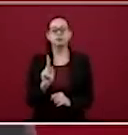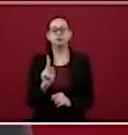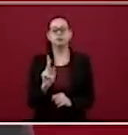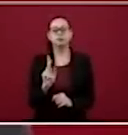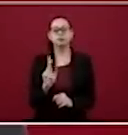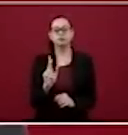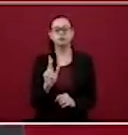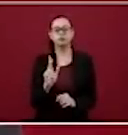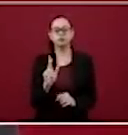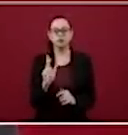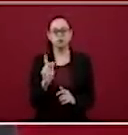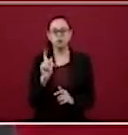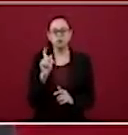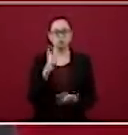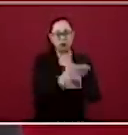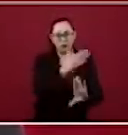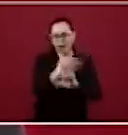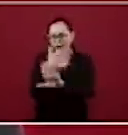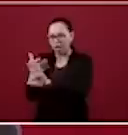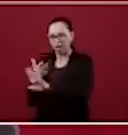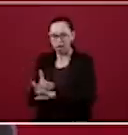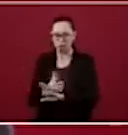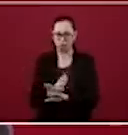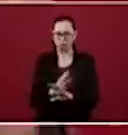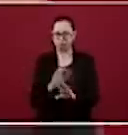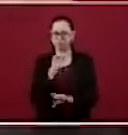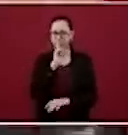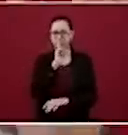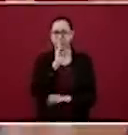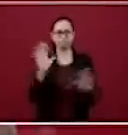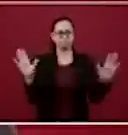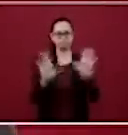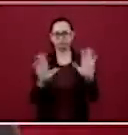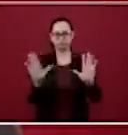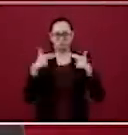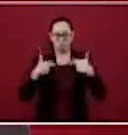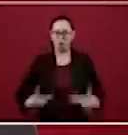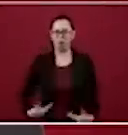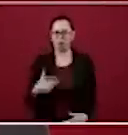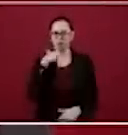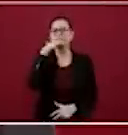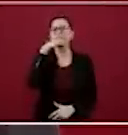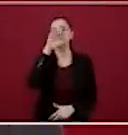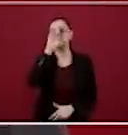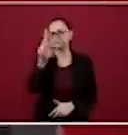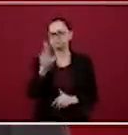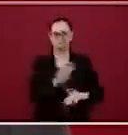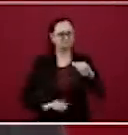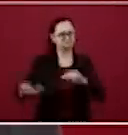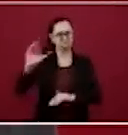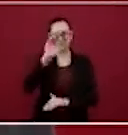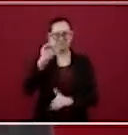significa afectar a nadie. La dignidad está por encima de todo. No se